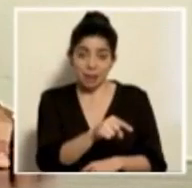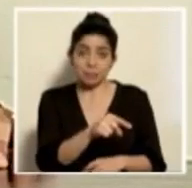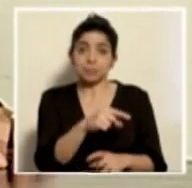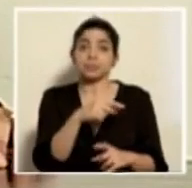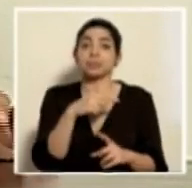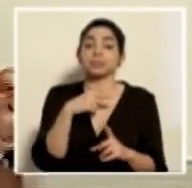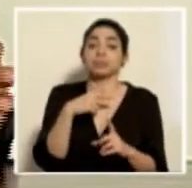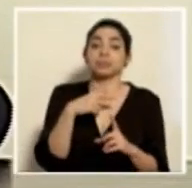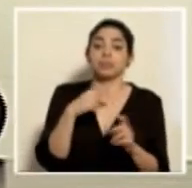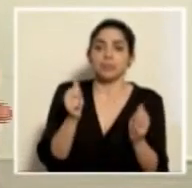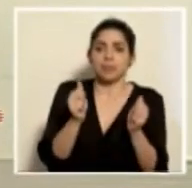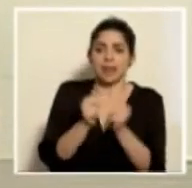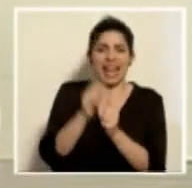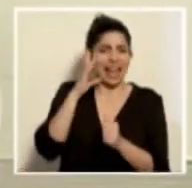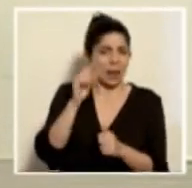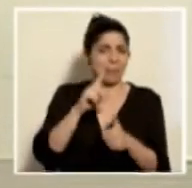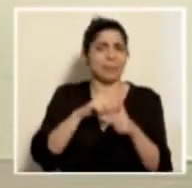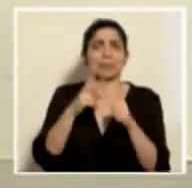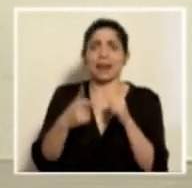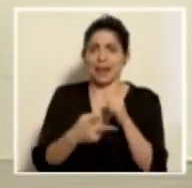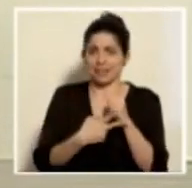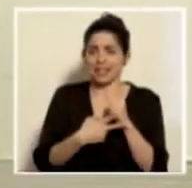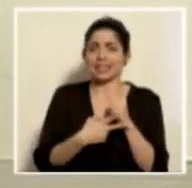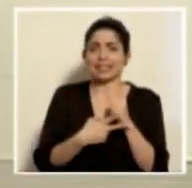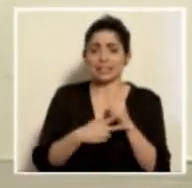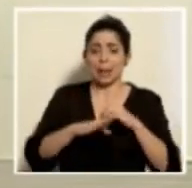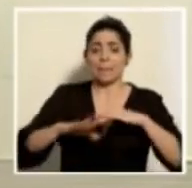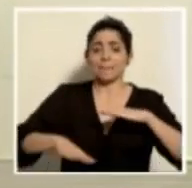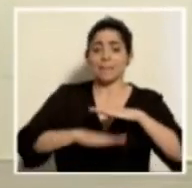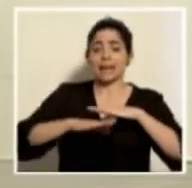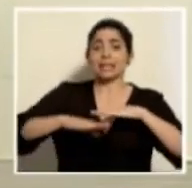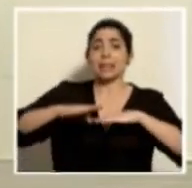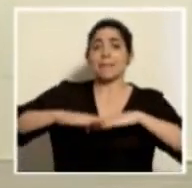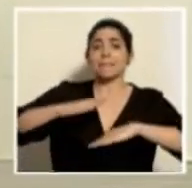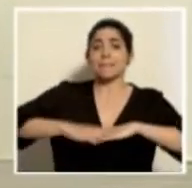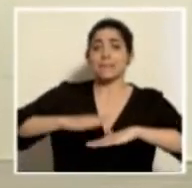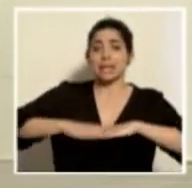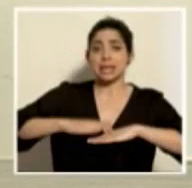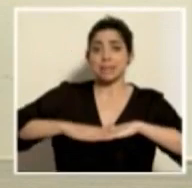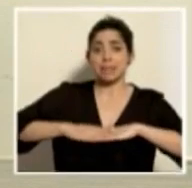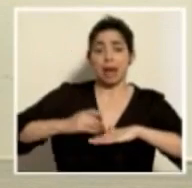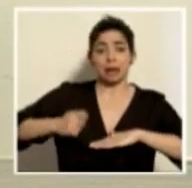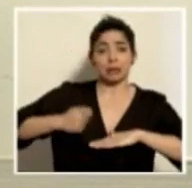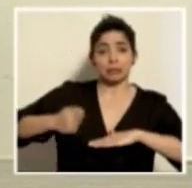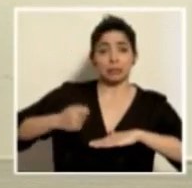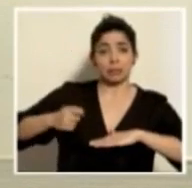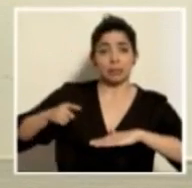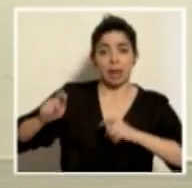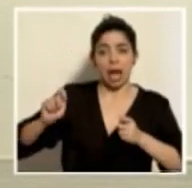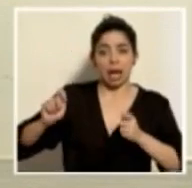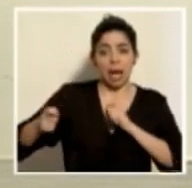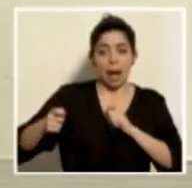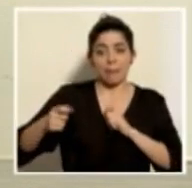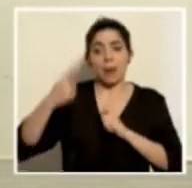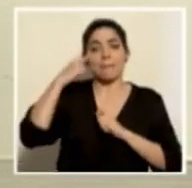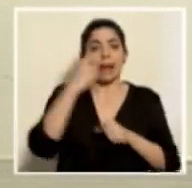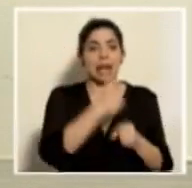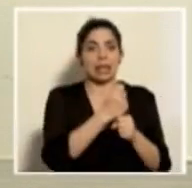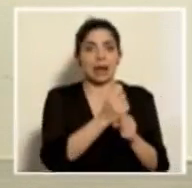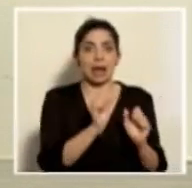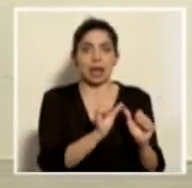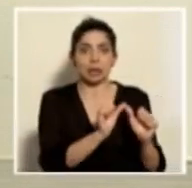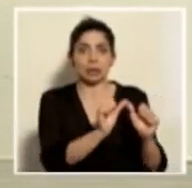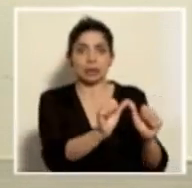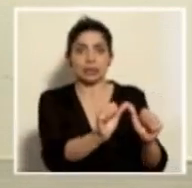Social, creo que es la primera vez que se modificó la base mínima contributiva para sostener el empleo en la medida de lo posible, también